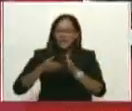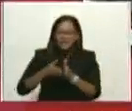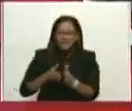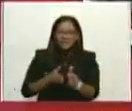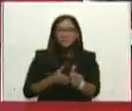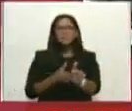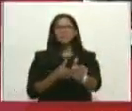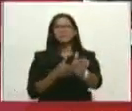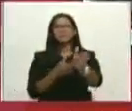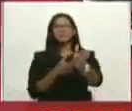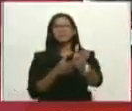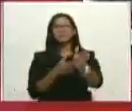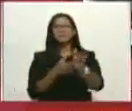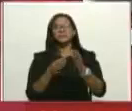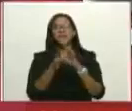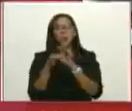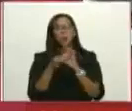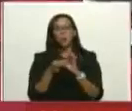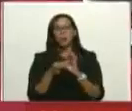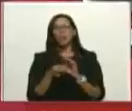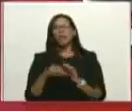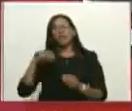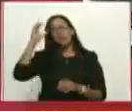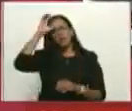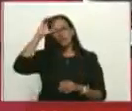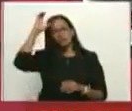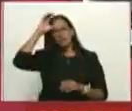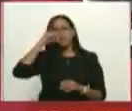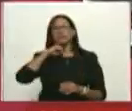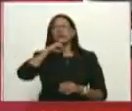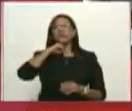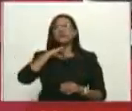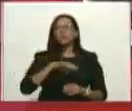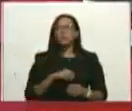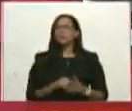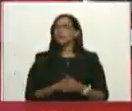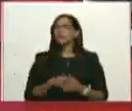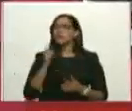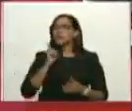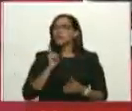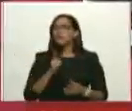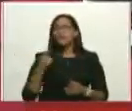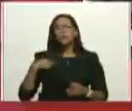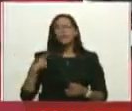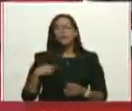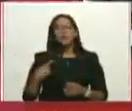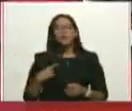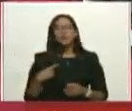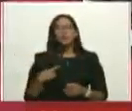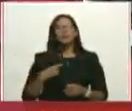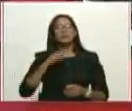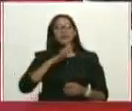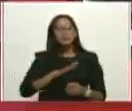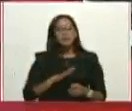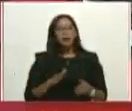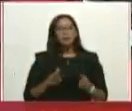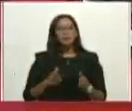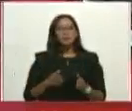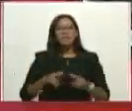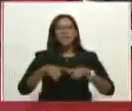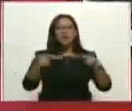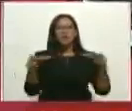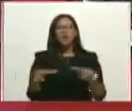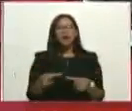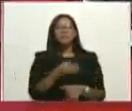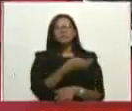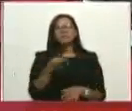que nos une es la conciencia histórica que debemos tener, que estamos del lado correcto de la